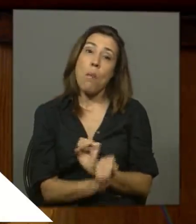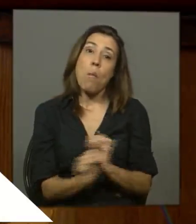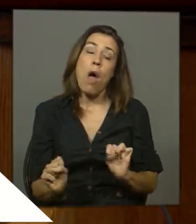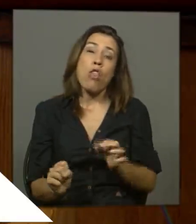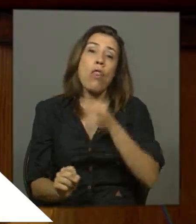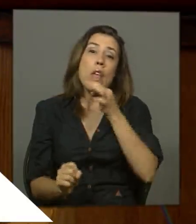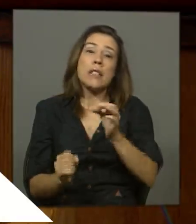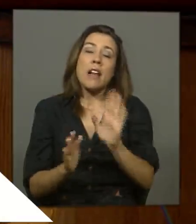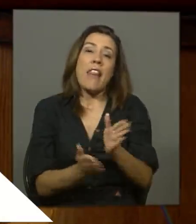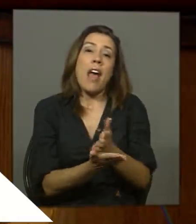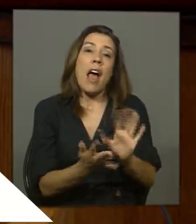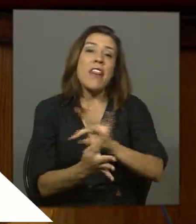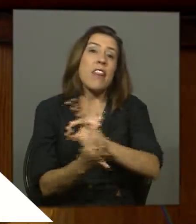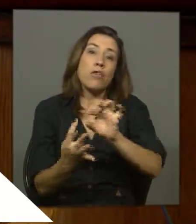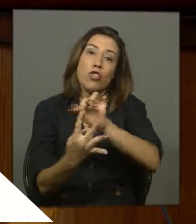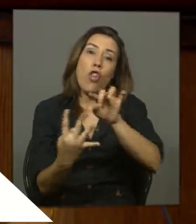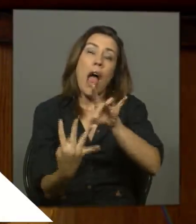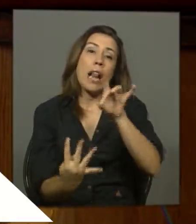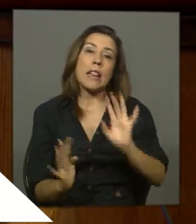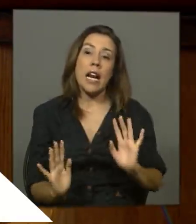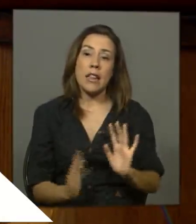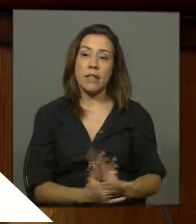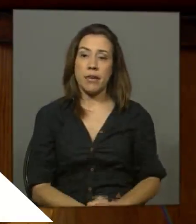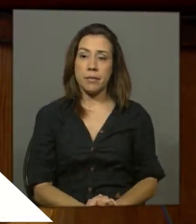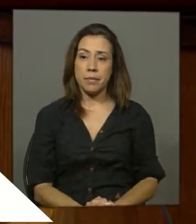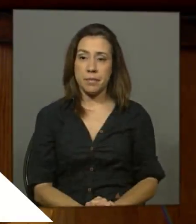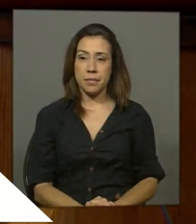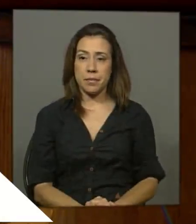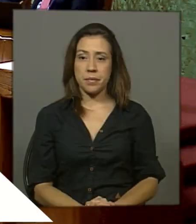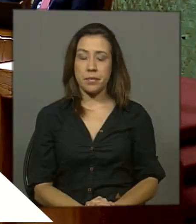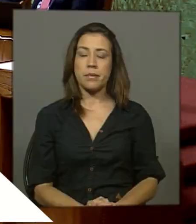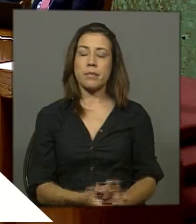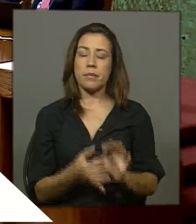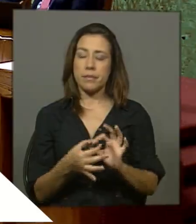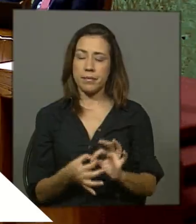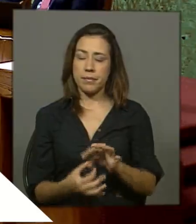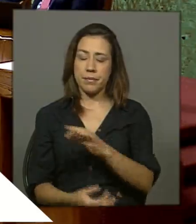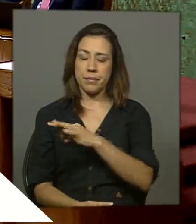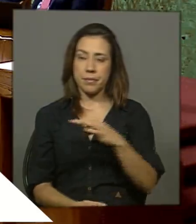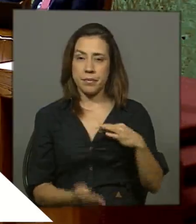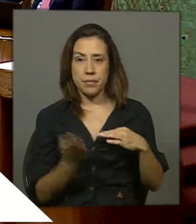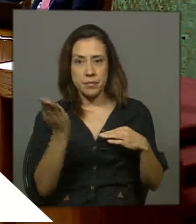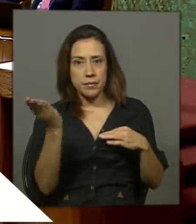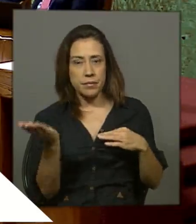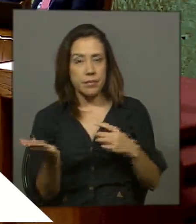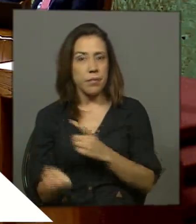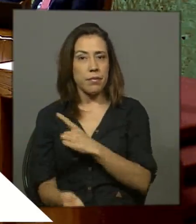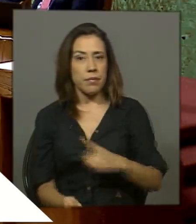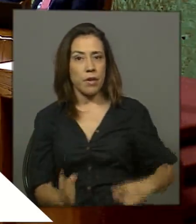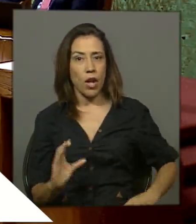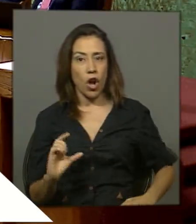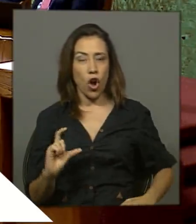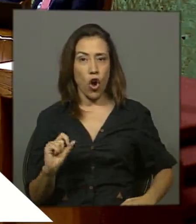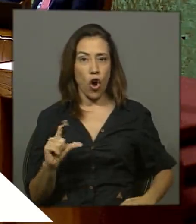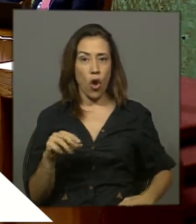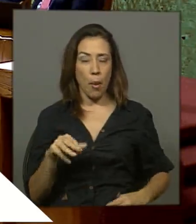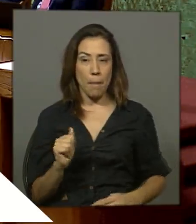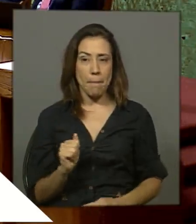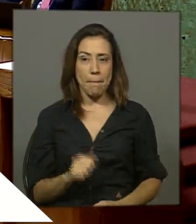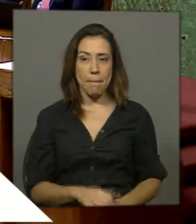descartar ninguna alternativa Gracias señor ministro Le ofrezco la palabra al diputado seor